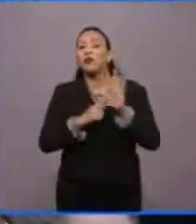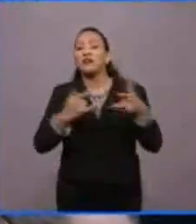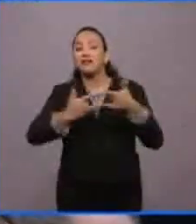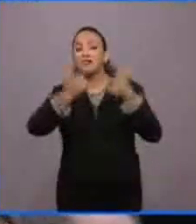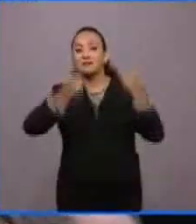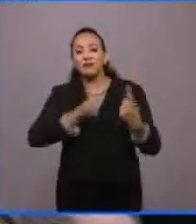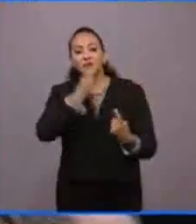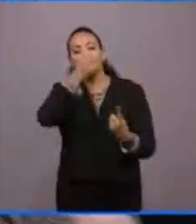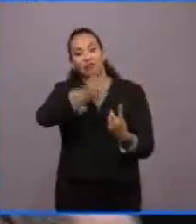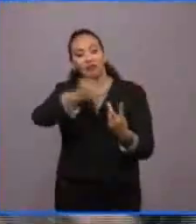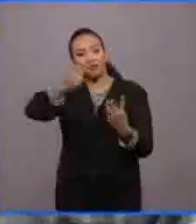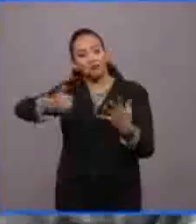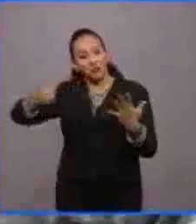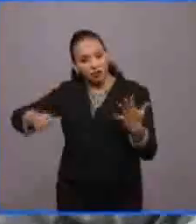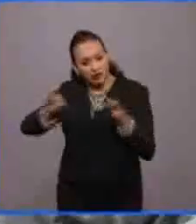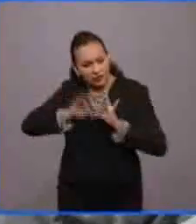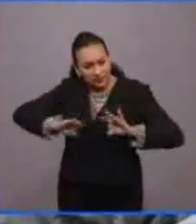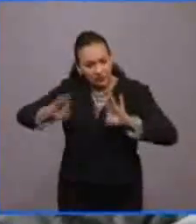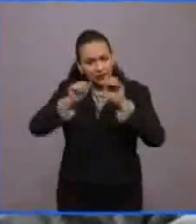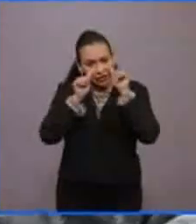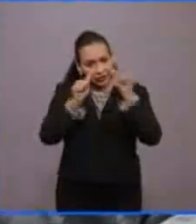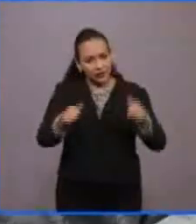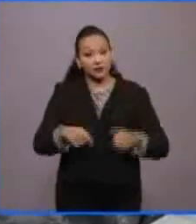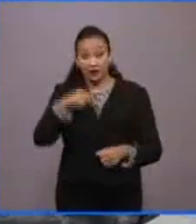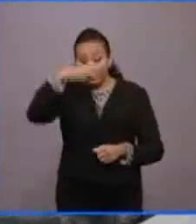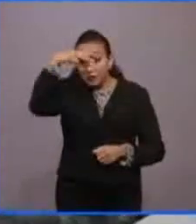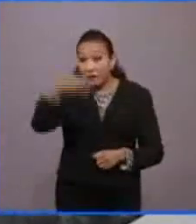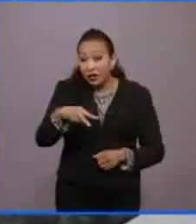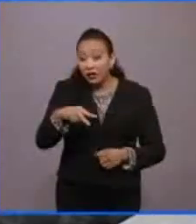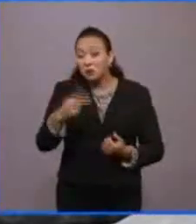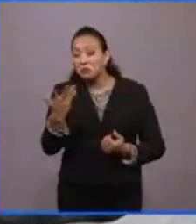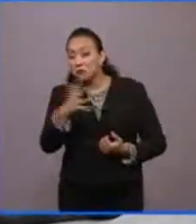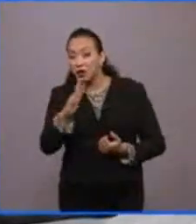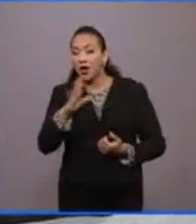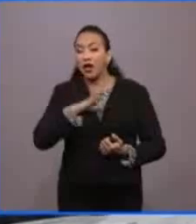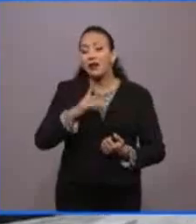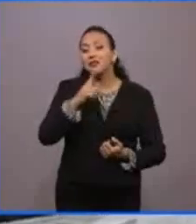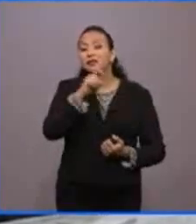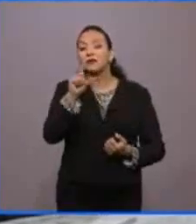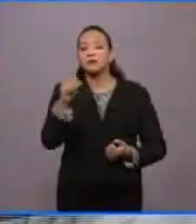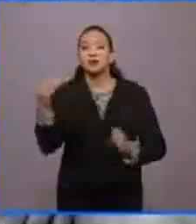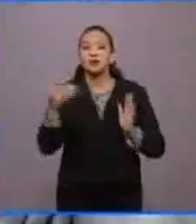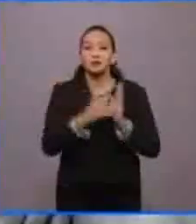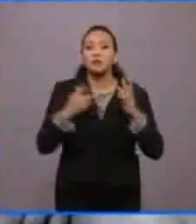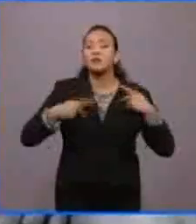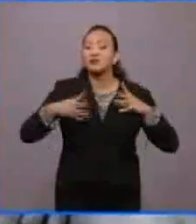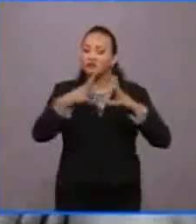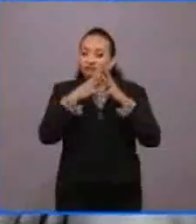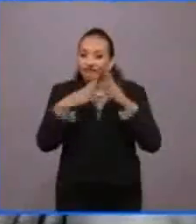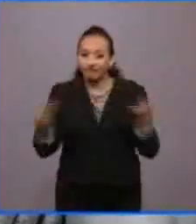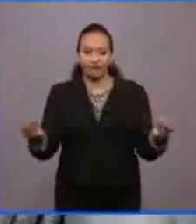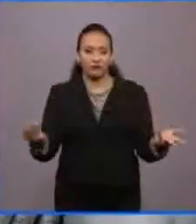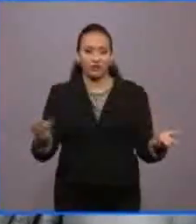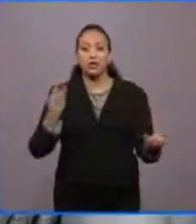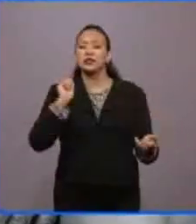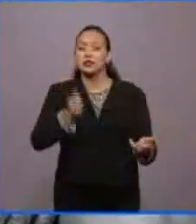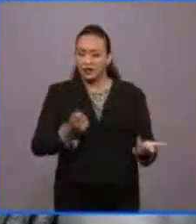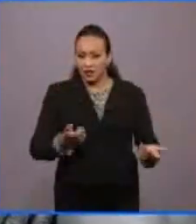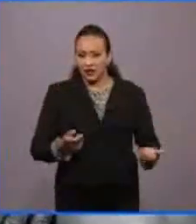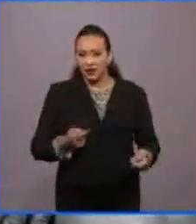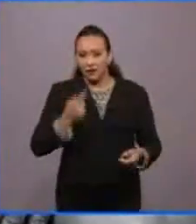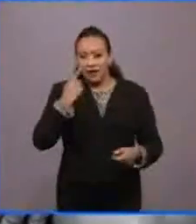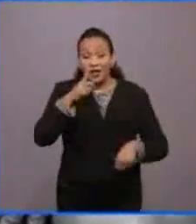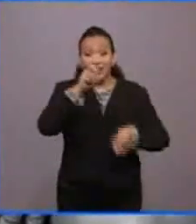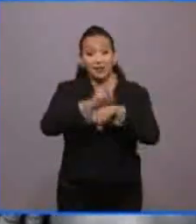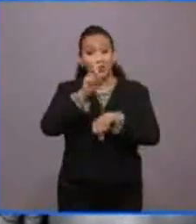una memoria que no puede ignorarse. En México se registran más de 120,000 personas desaparecidas, es decir,